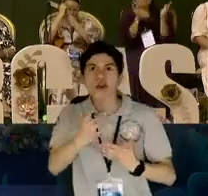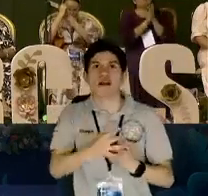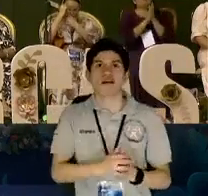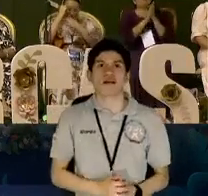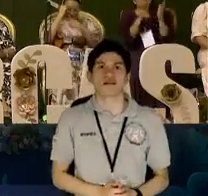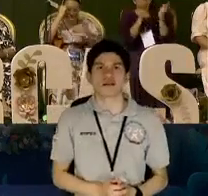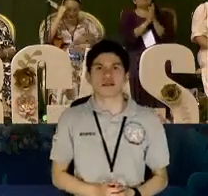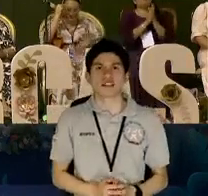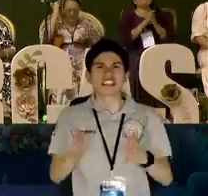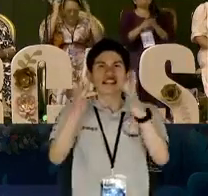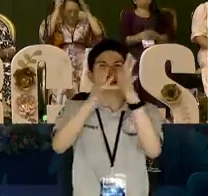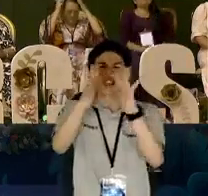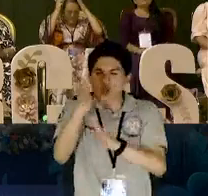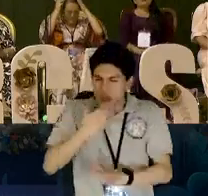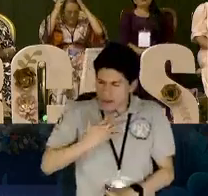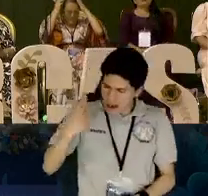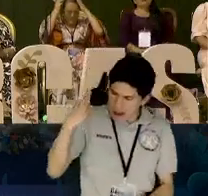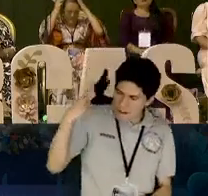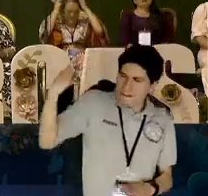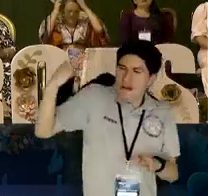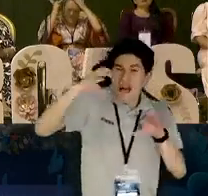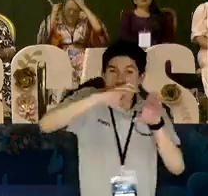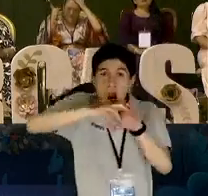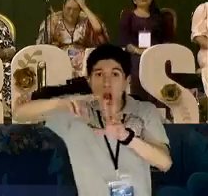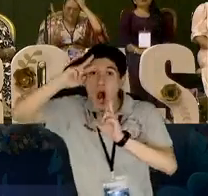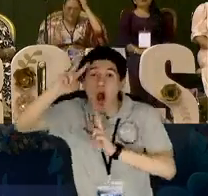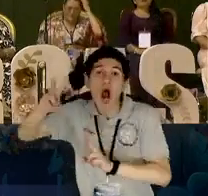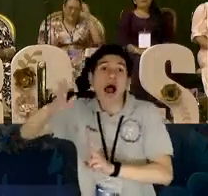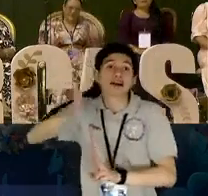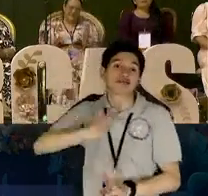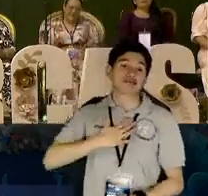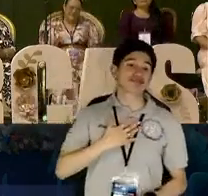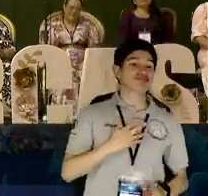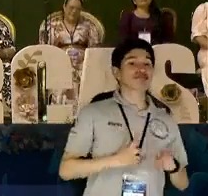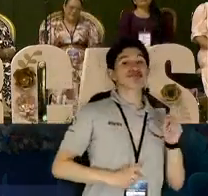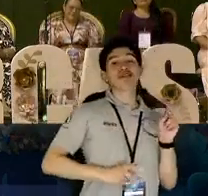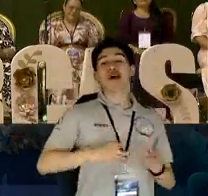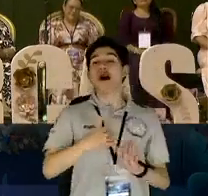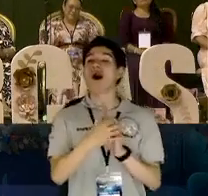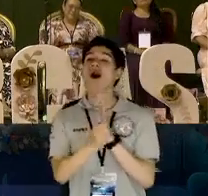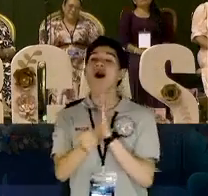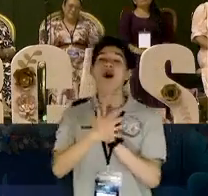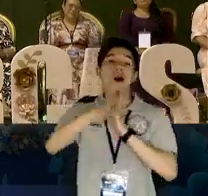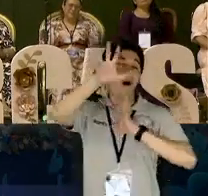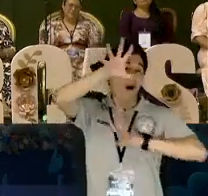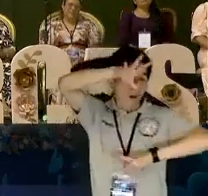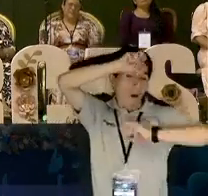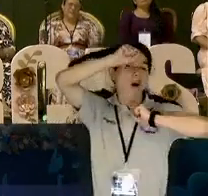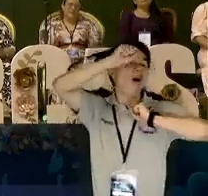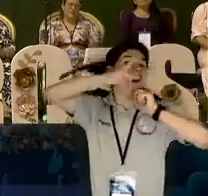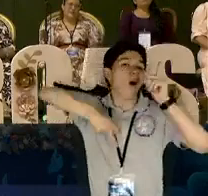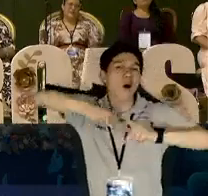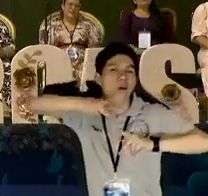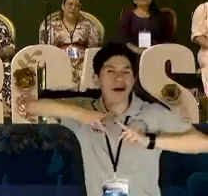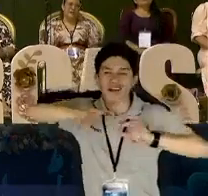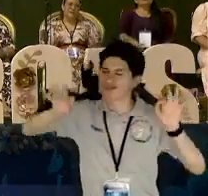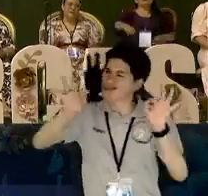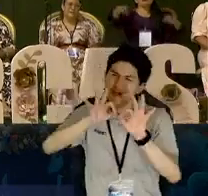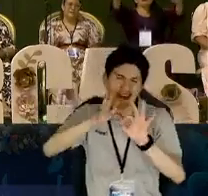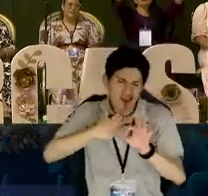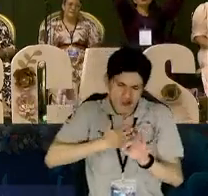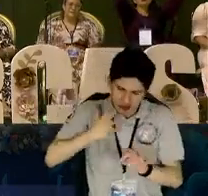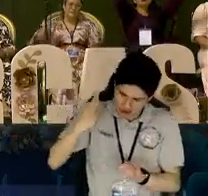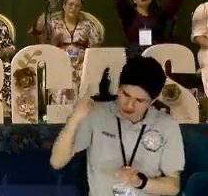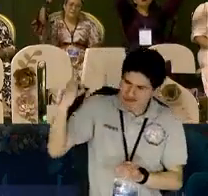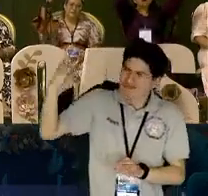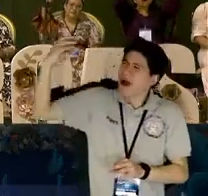me puso a servir, no es por mi humanidad, no es por mi capacidad humana, es por su gracia, por